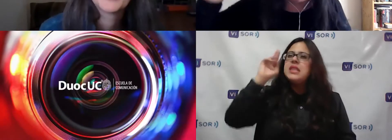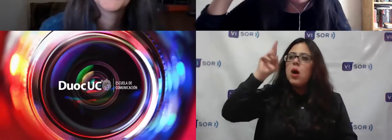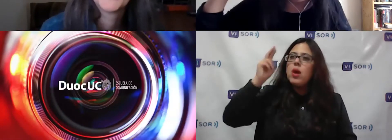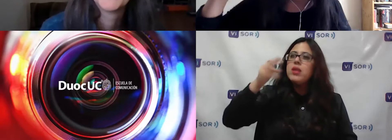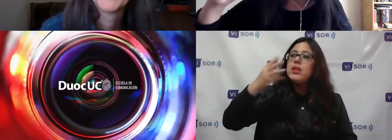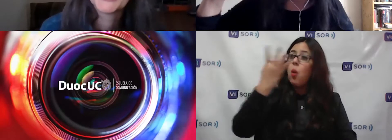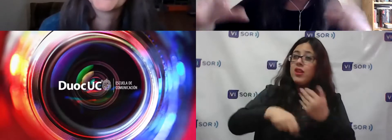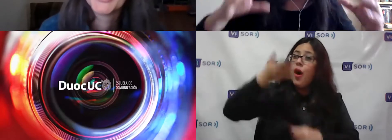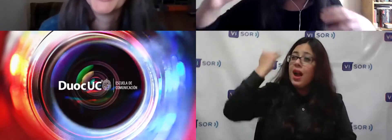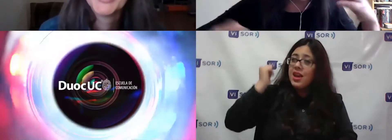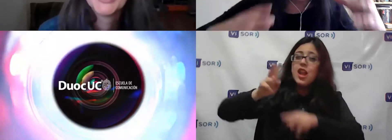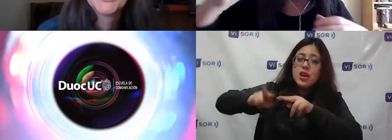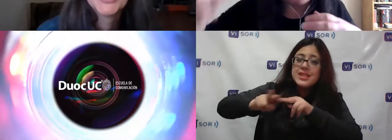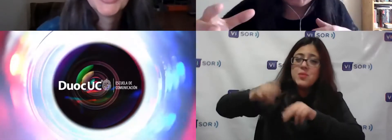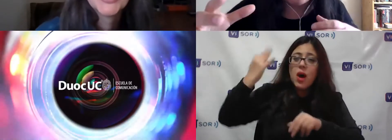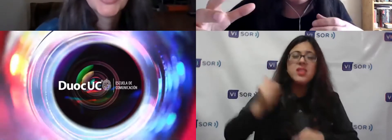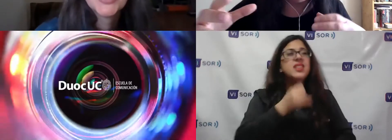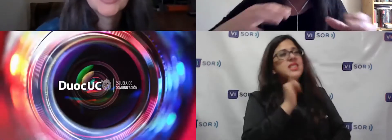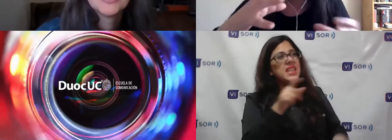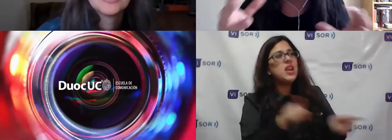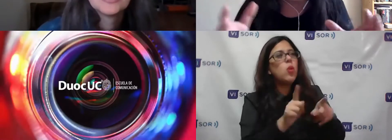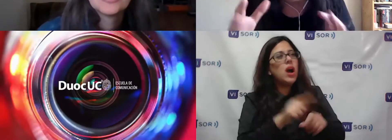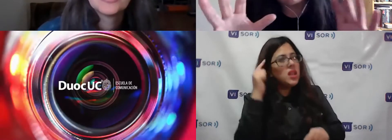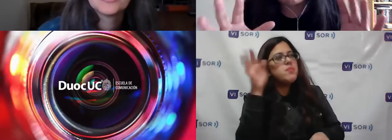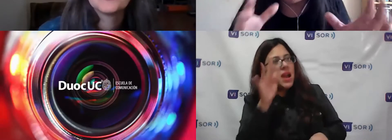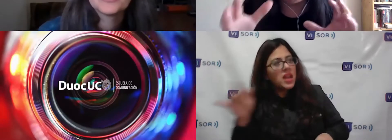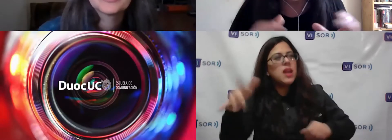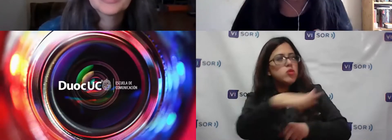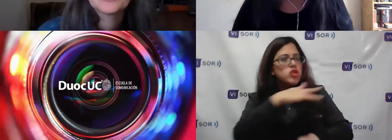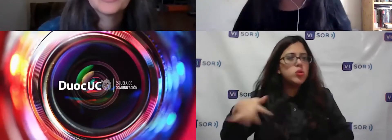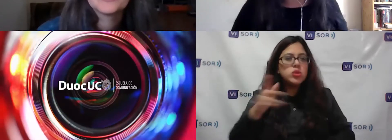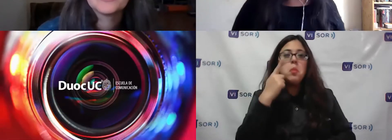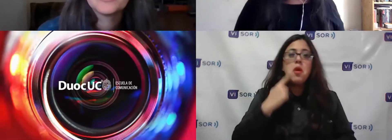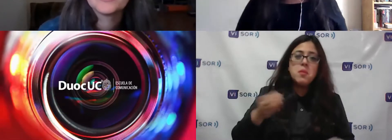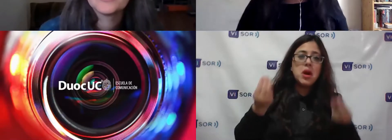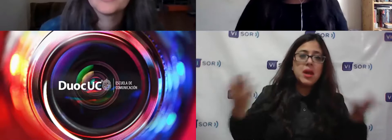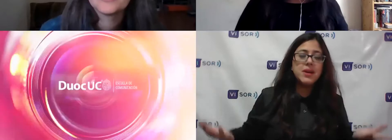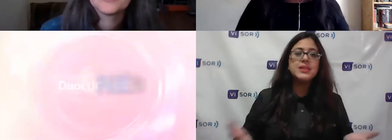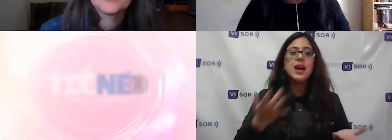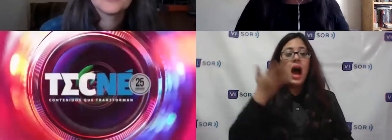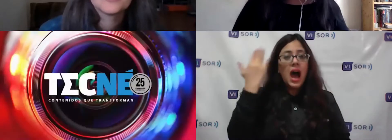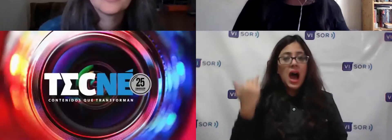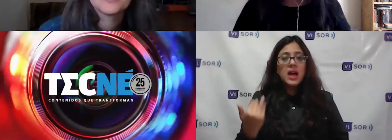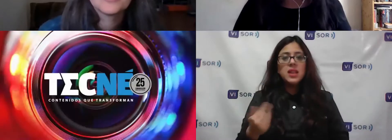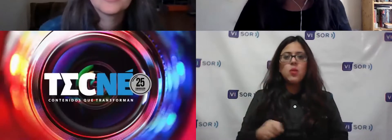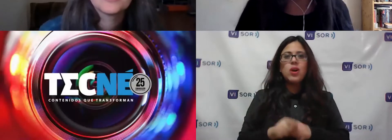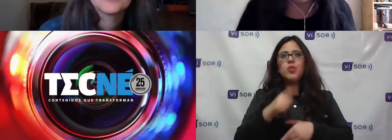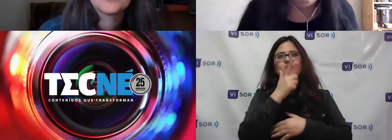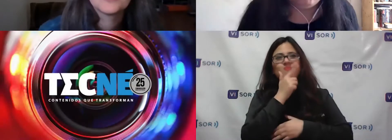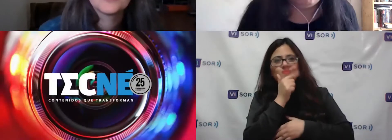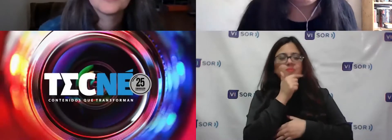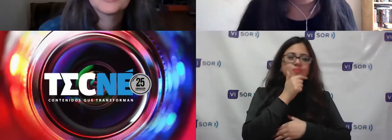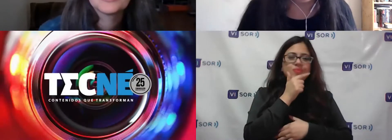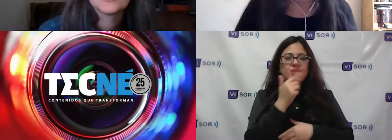años atrás no vamos a ponerlo en la situación a ver que lo probamos que pasaron al principio los primeros segundos como no me